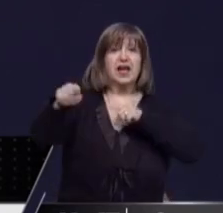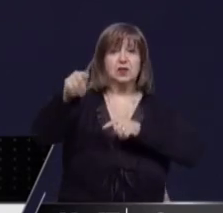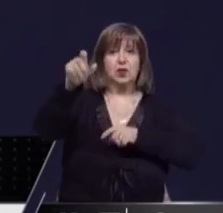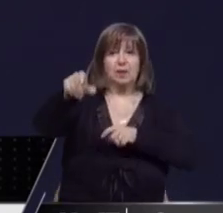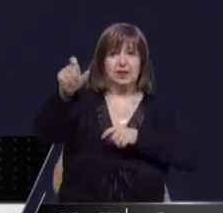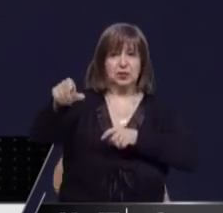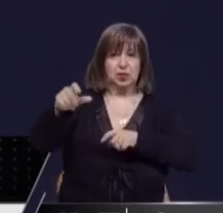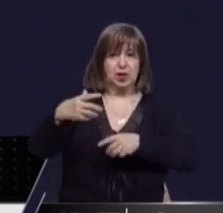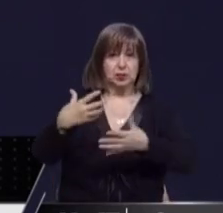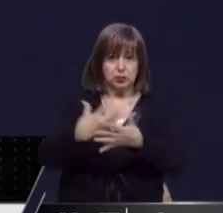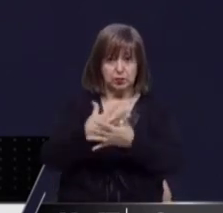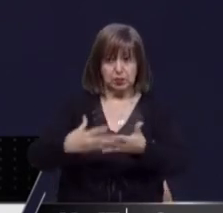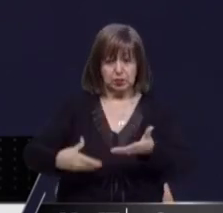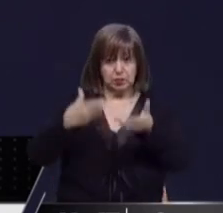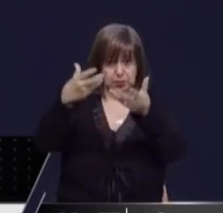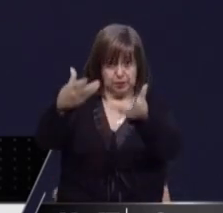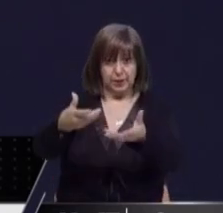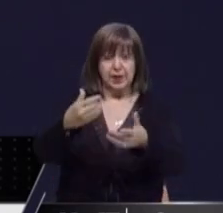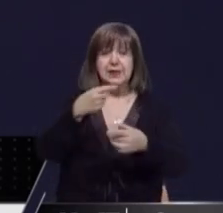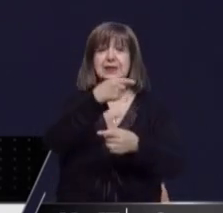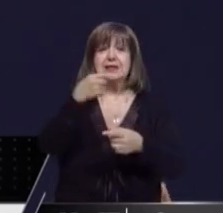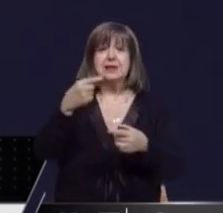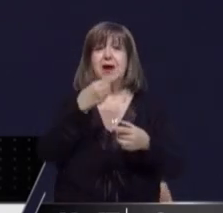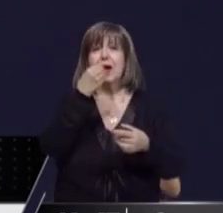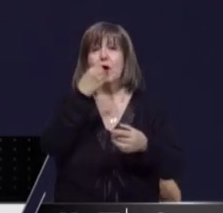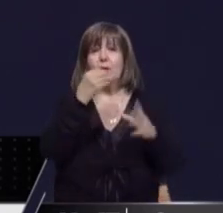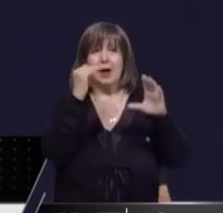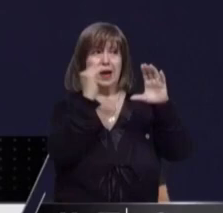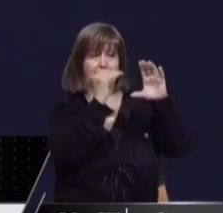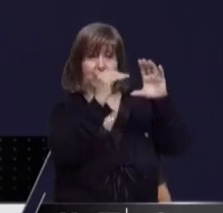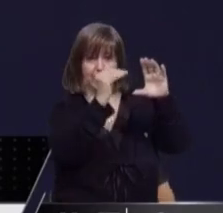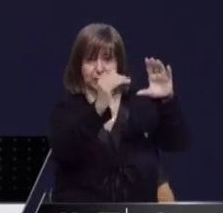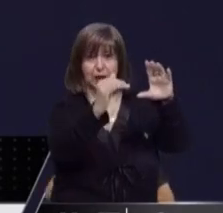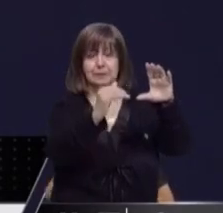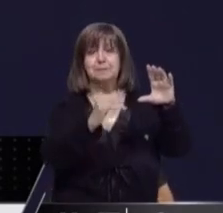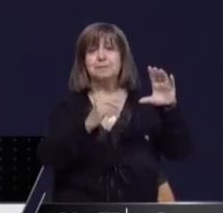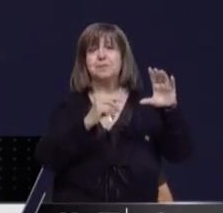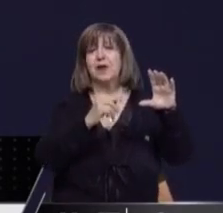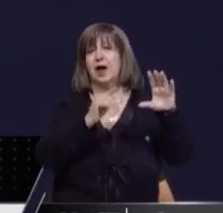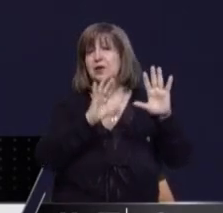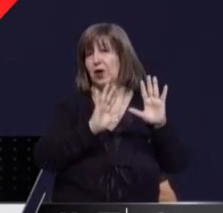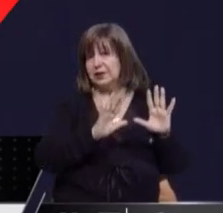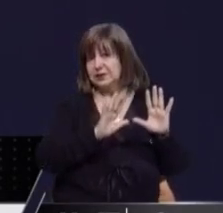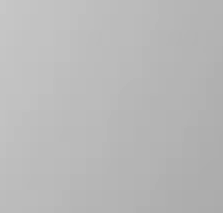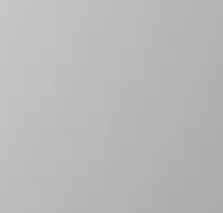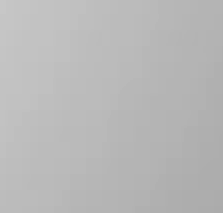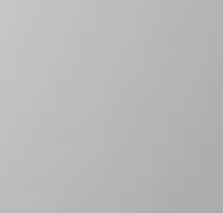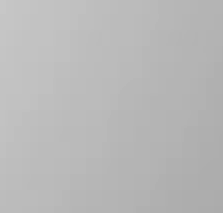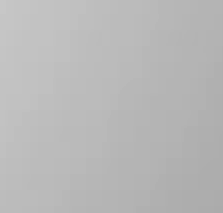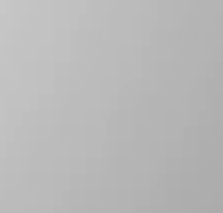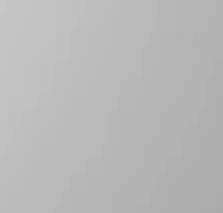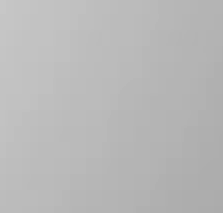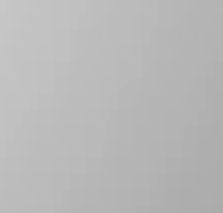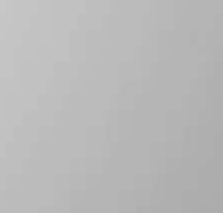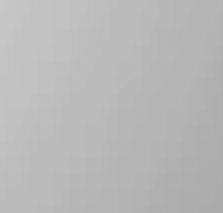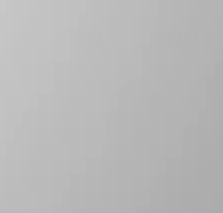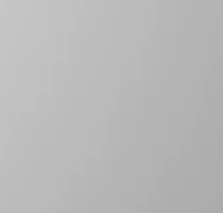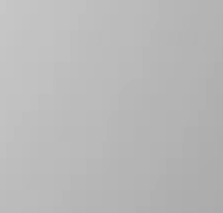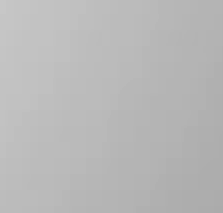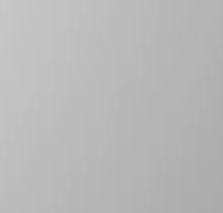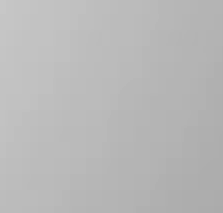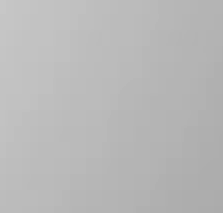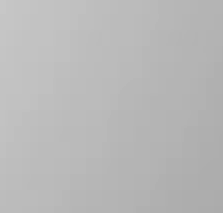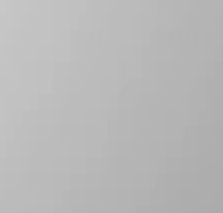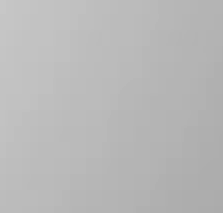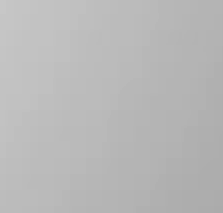hablado varias veces esta semana de los alimentos Eh Esto es un procedimiento normal y habitual cuando se empiezan a acercar las fechas de